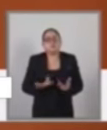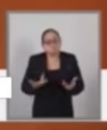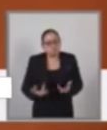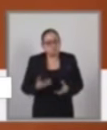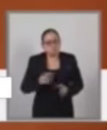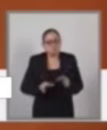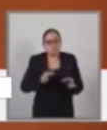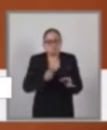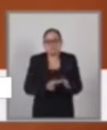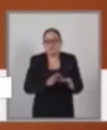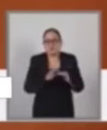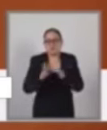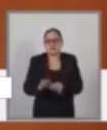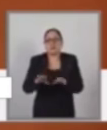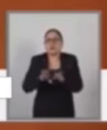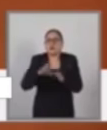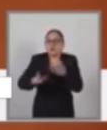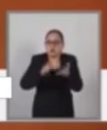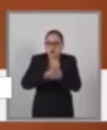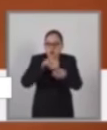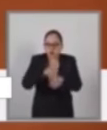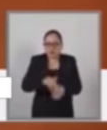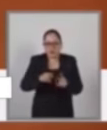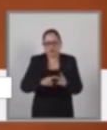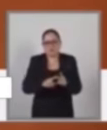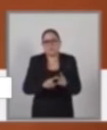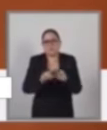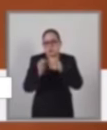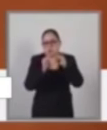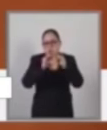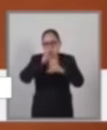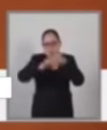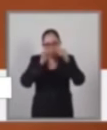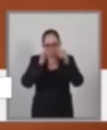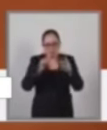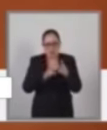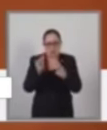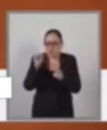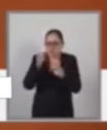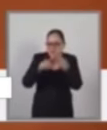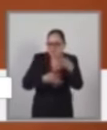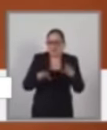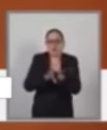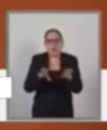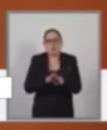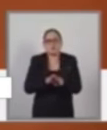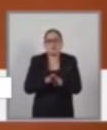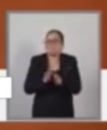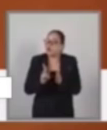Obrador? Sí, mira, eso de fiscal carnal, en el caso concreto, hoy, en mi opinión, no es